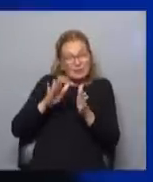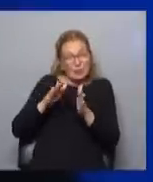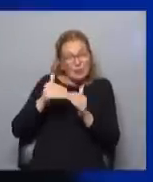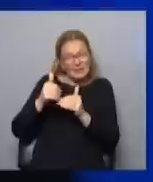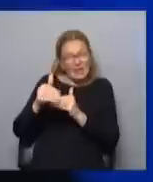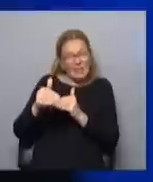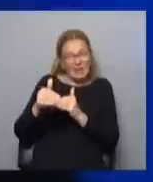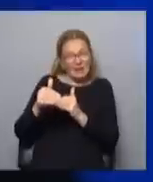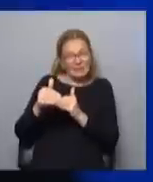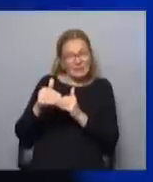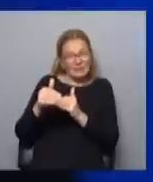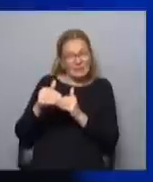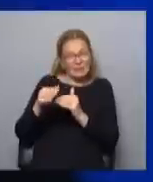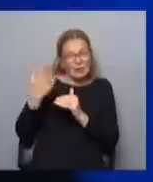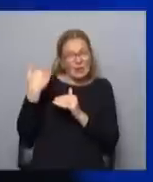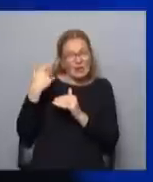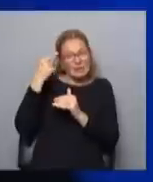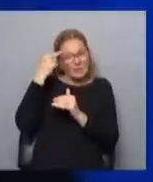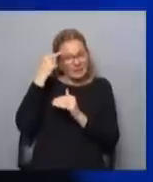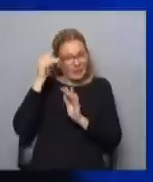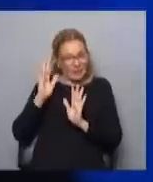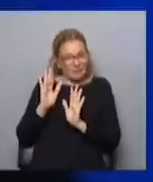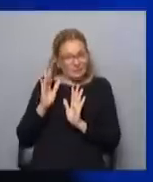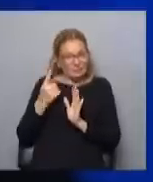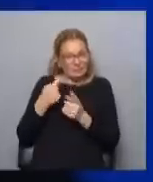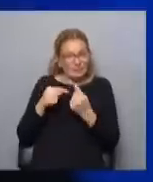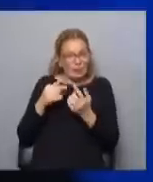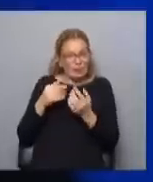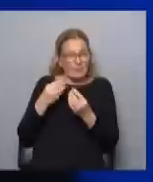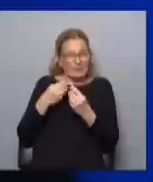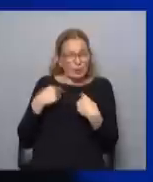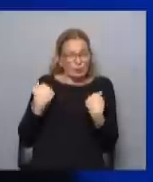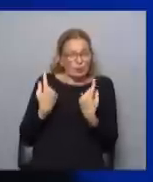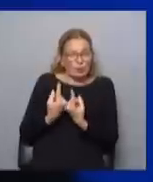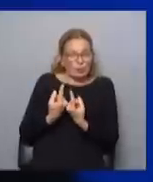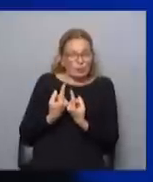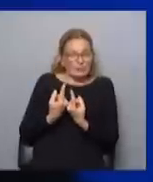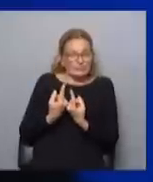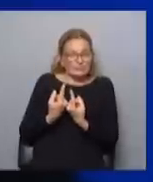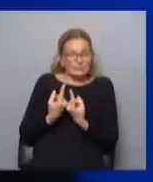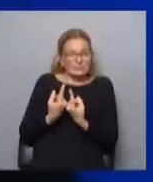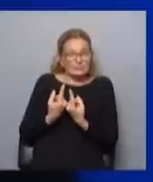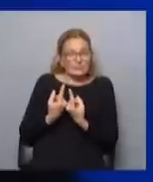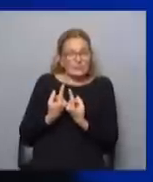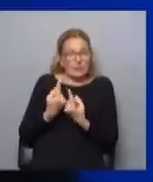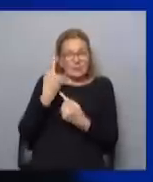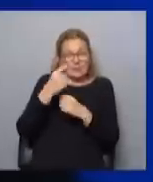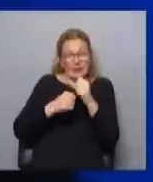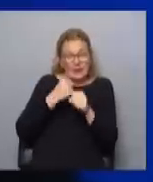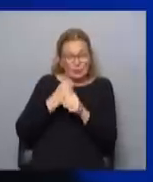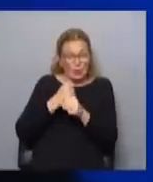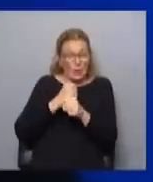más adelante de lo previsto entonces lo que lo que nos pasó a todos es que en ese primer año de